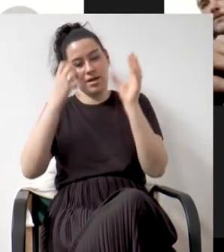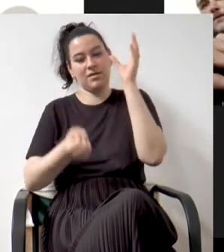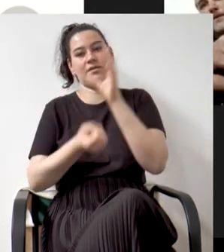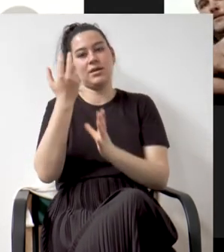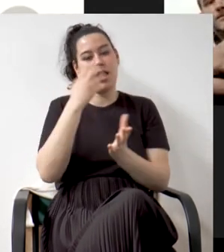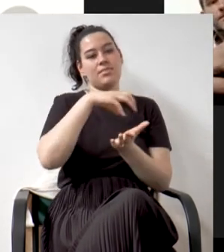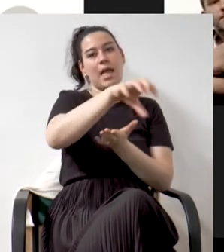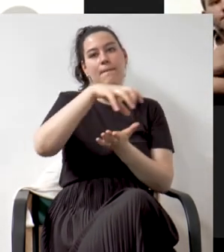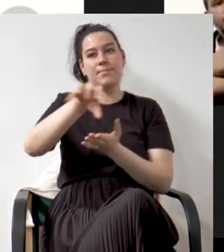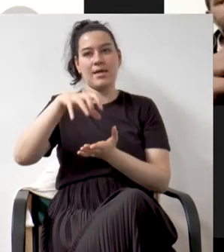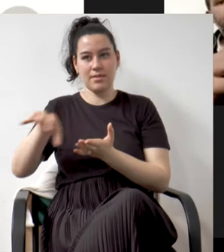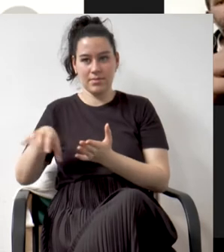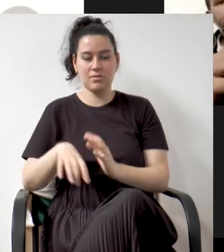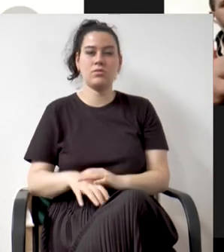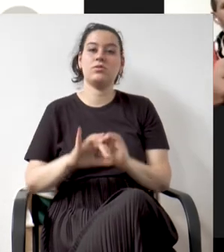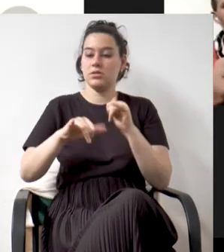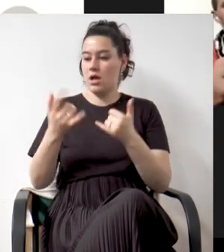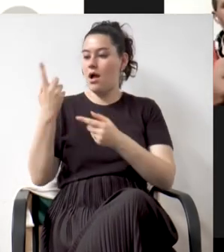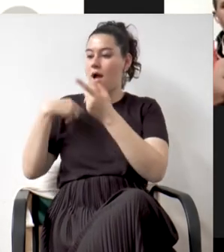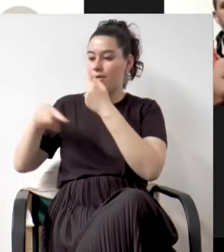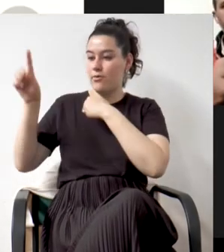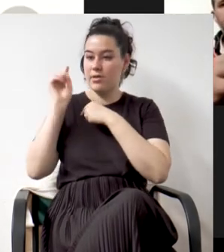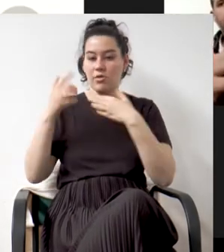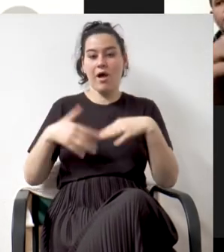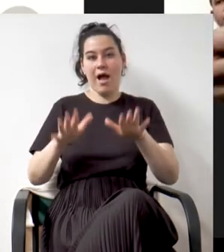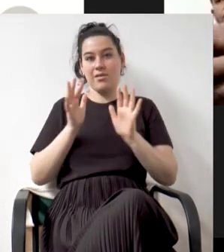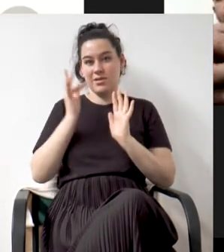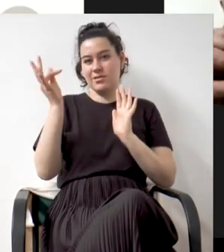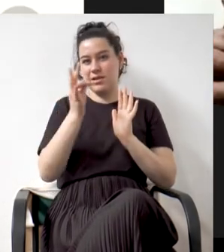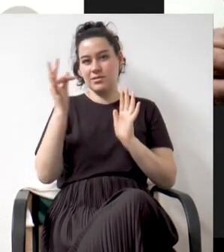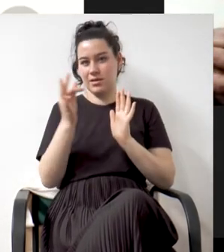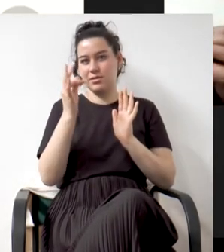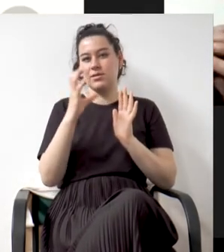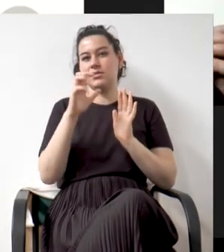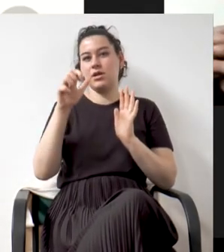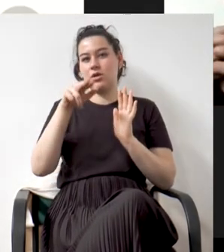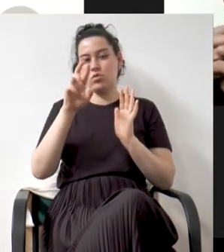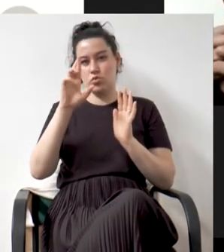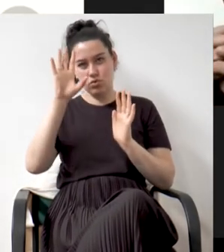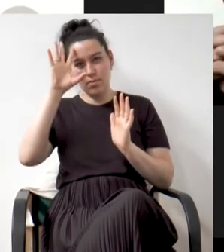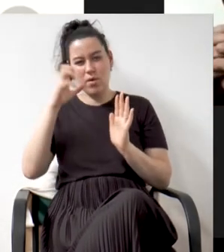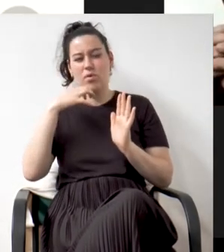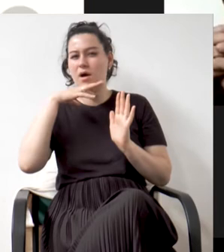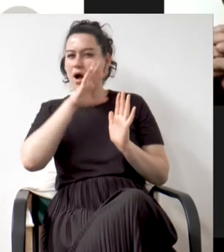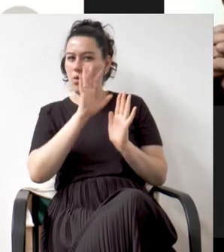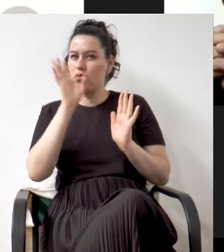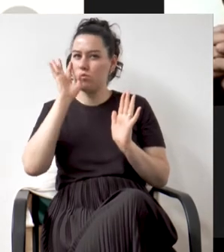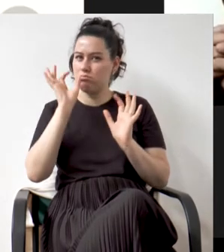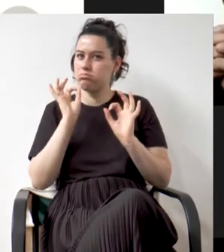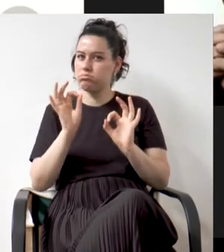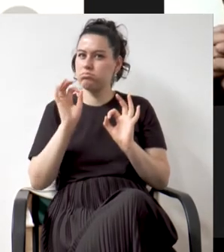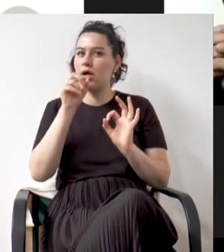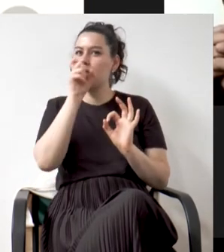departamentos. El año pasado, previo a la creación del CENUR, yo recuerdo que en el mes de julio y agosto se hicieron instancias de encuentros en